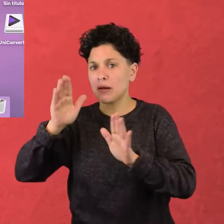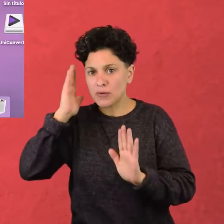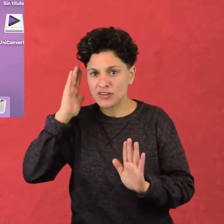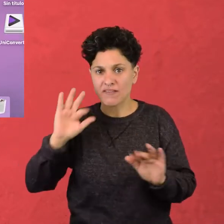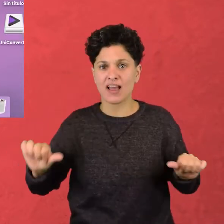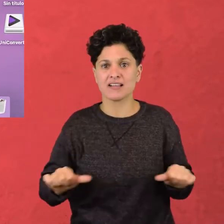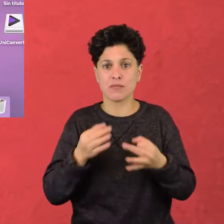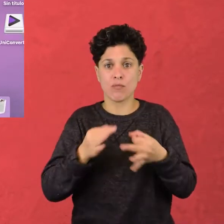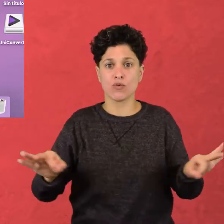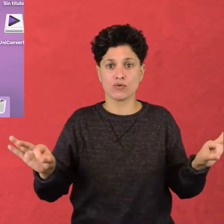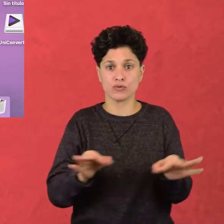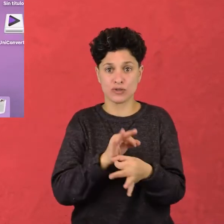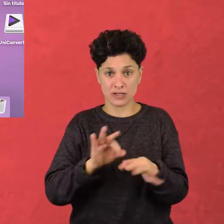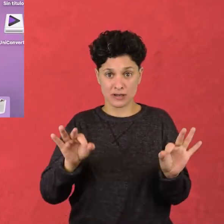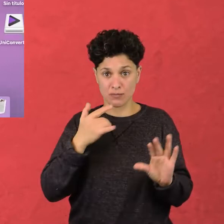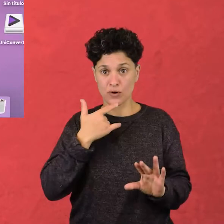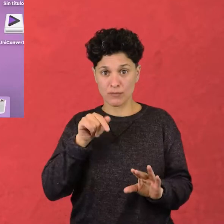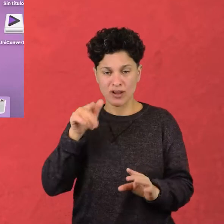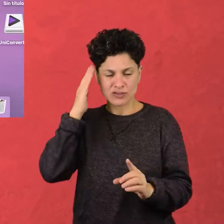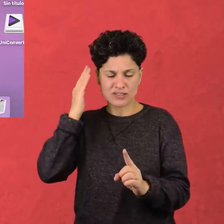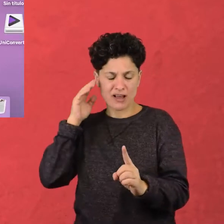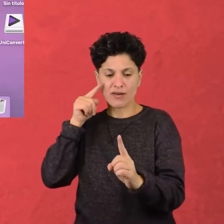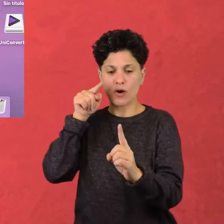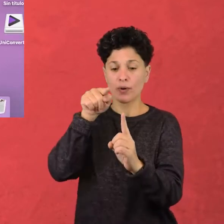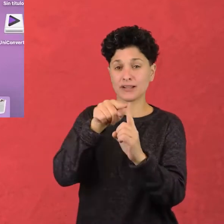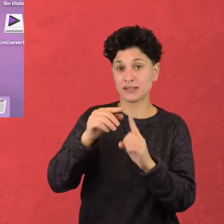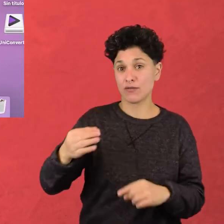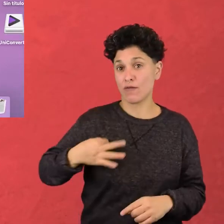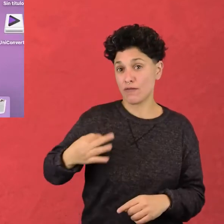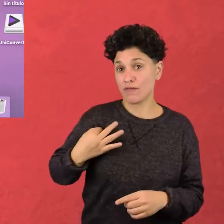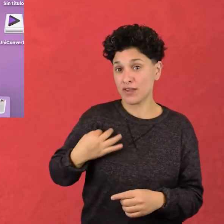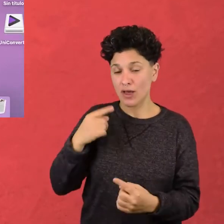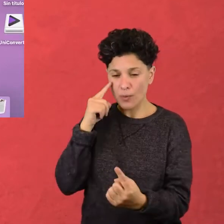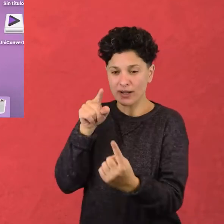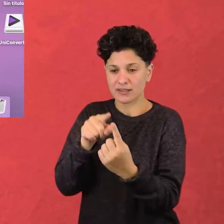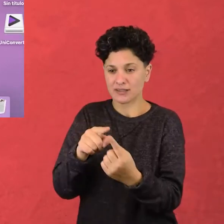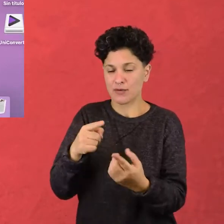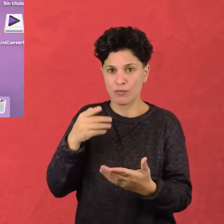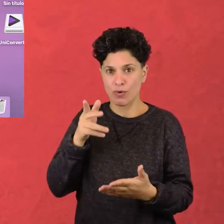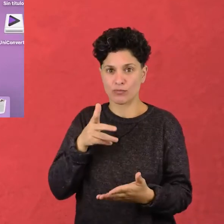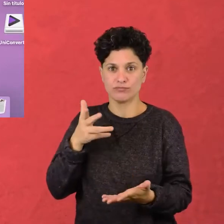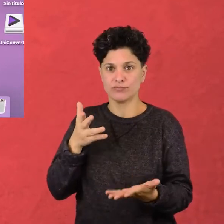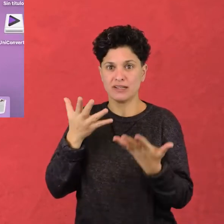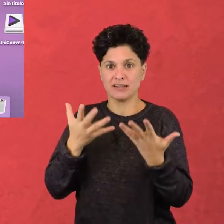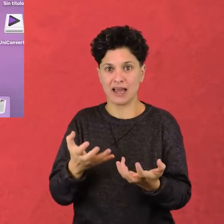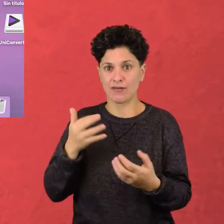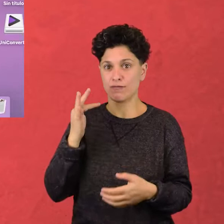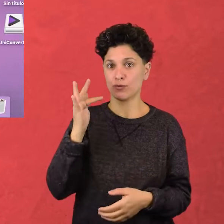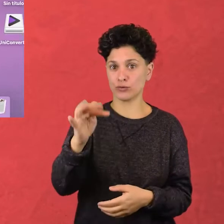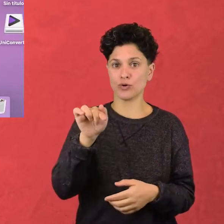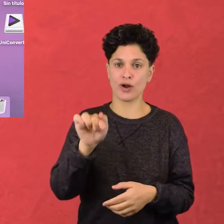dando cuenta que el objetivo de su vida, el propósito de su vida, va encaminado hacia